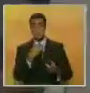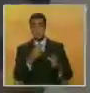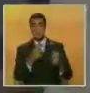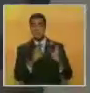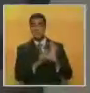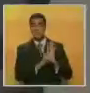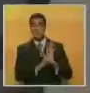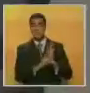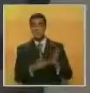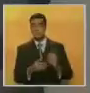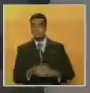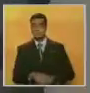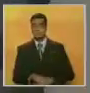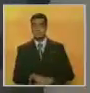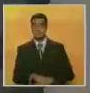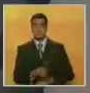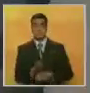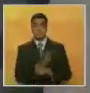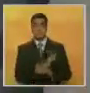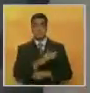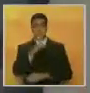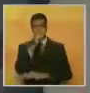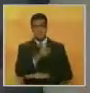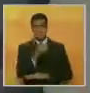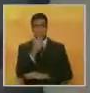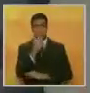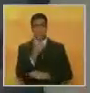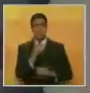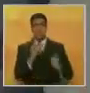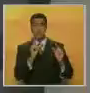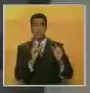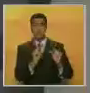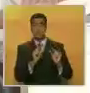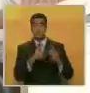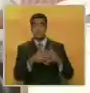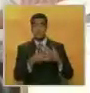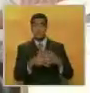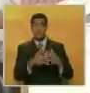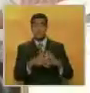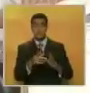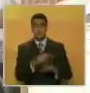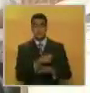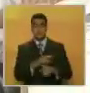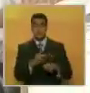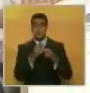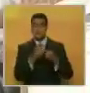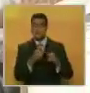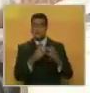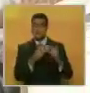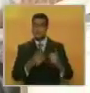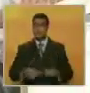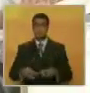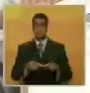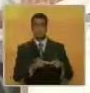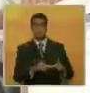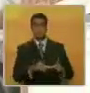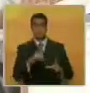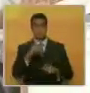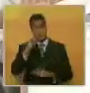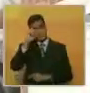medida. Aseguraron que tras esta decisión disminuirán considerablemente las empresas que busquen invertir en esta entidad, por lo que